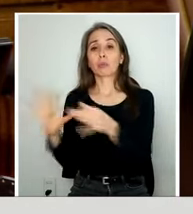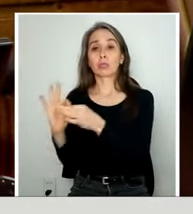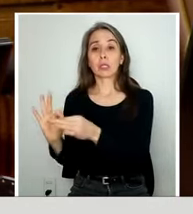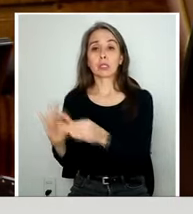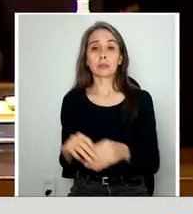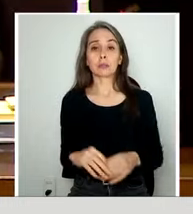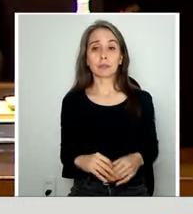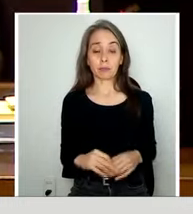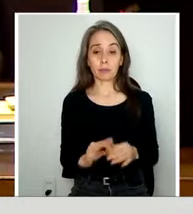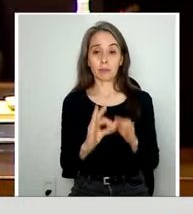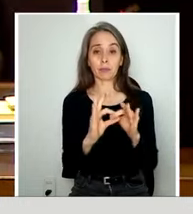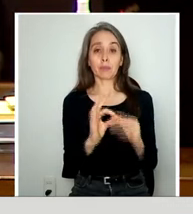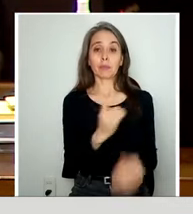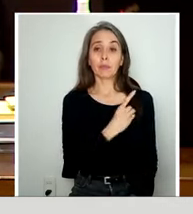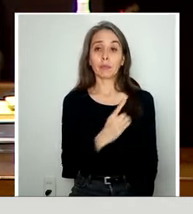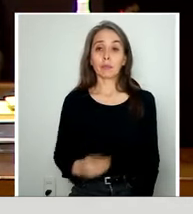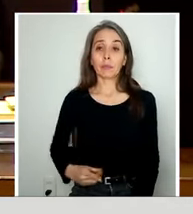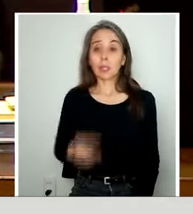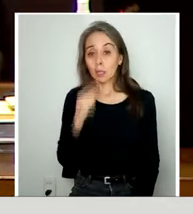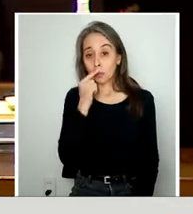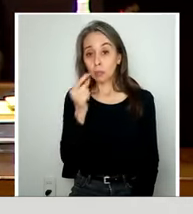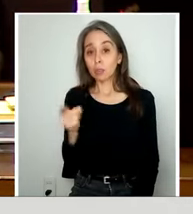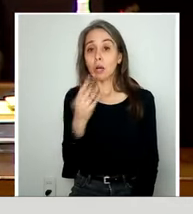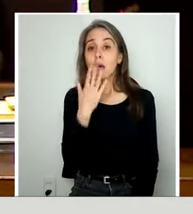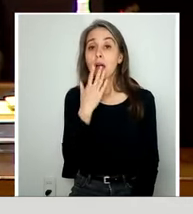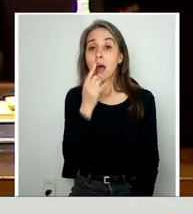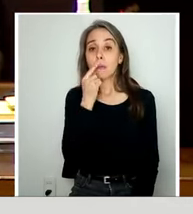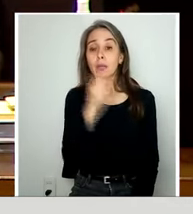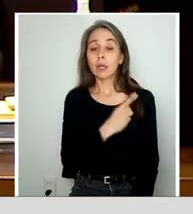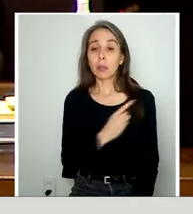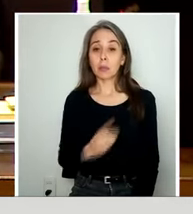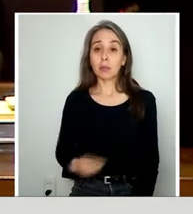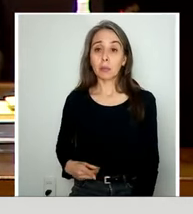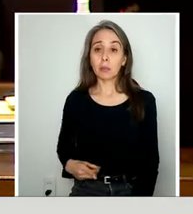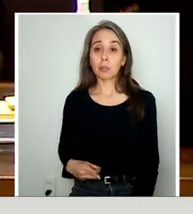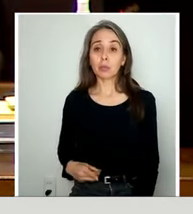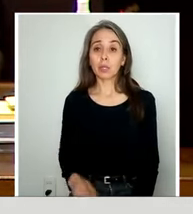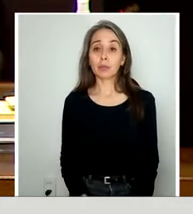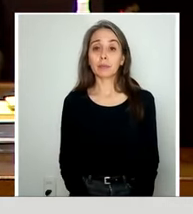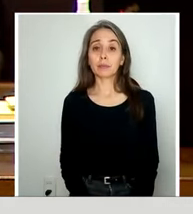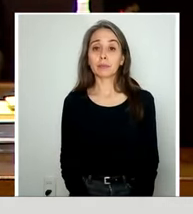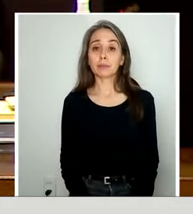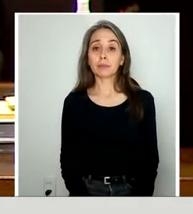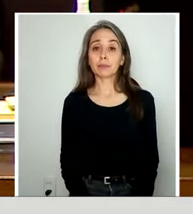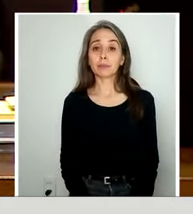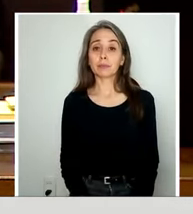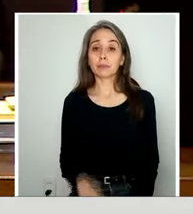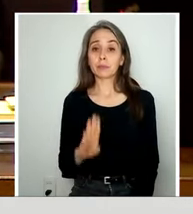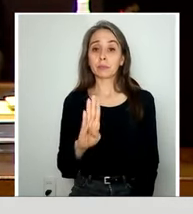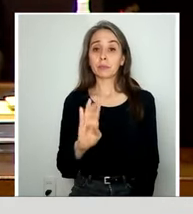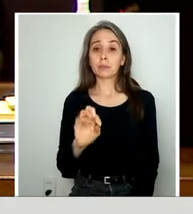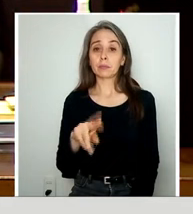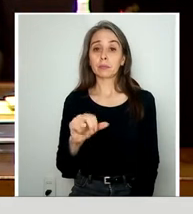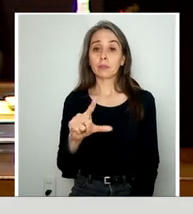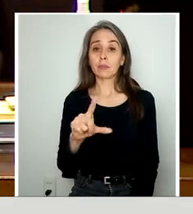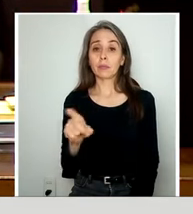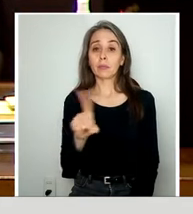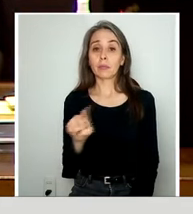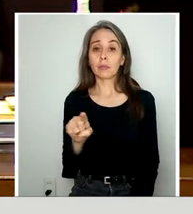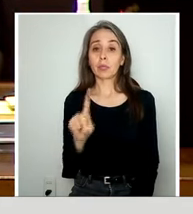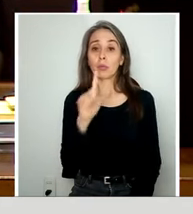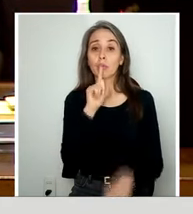Gracias diputado tiene la palabra el diputado Alejandro Bernal por un minuto